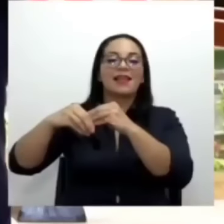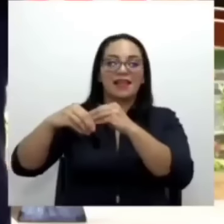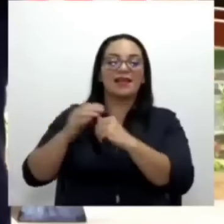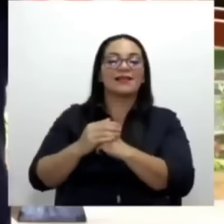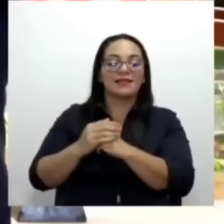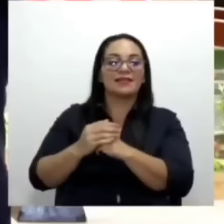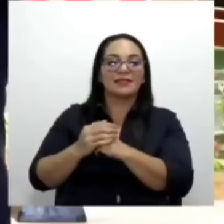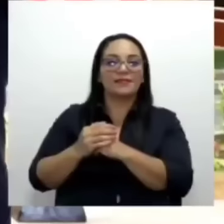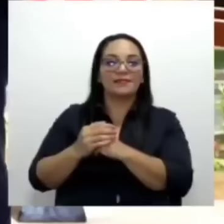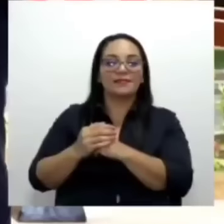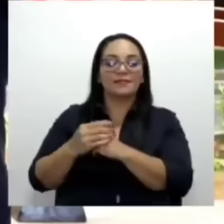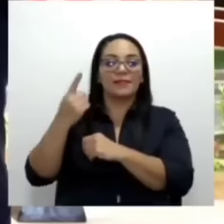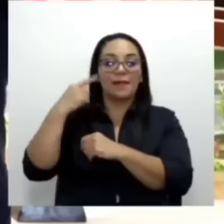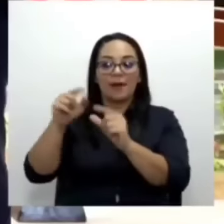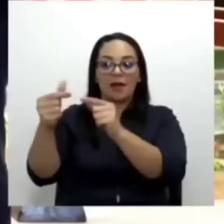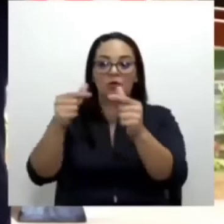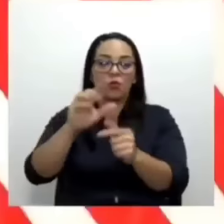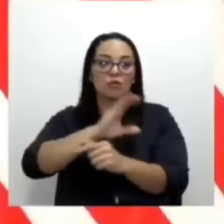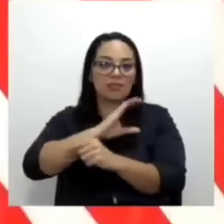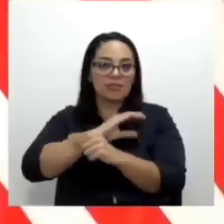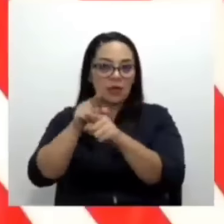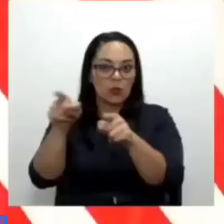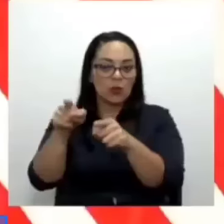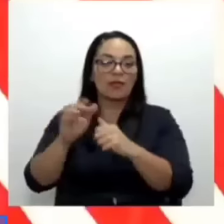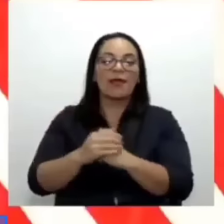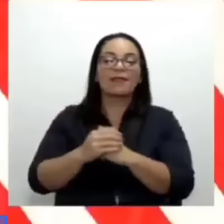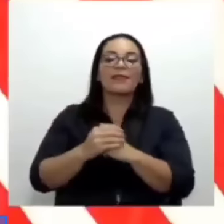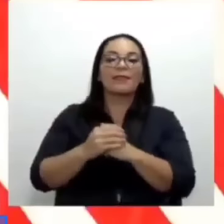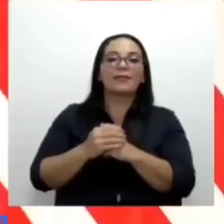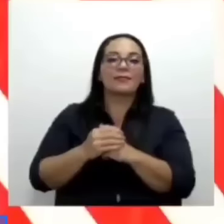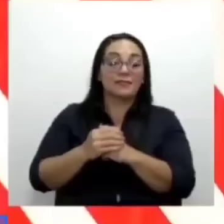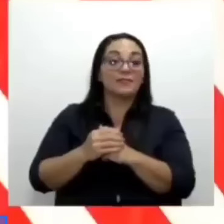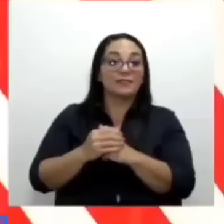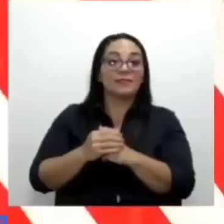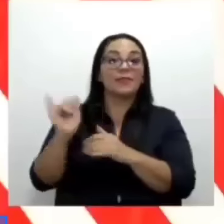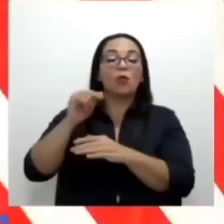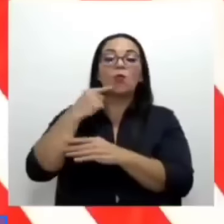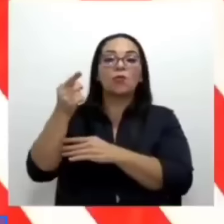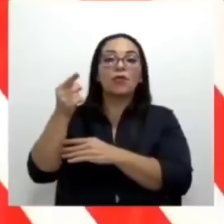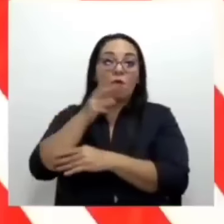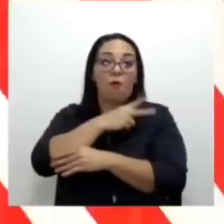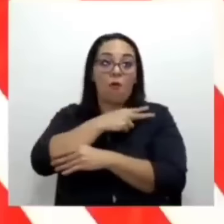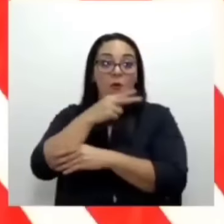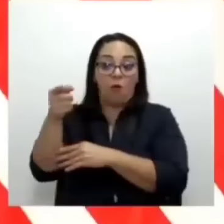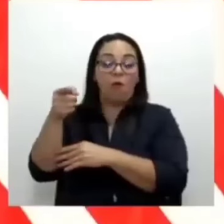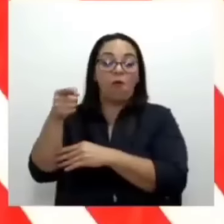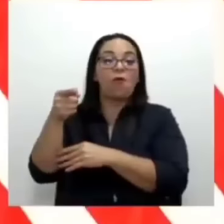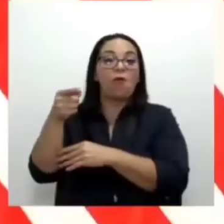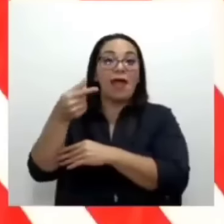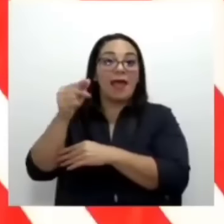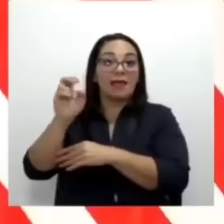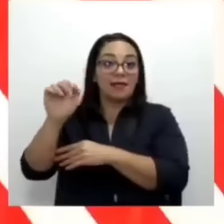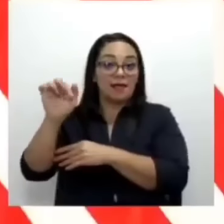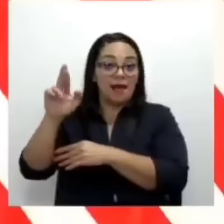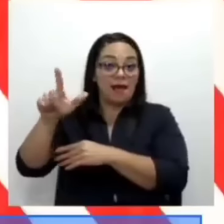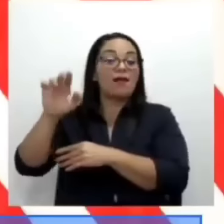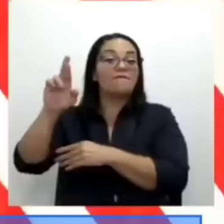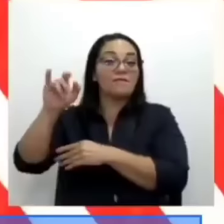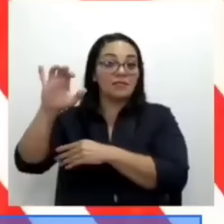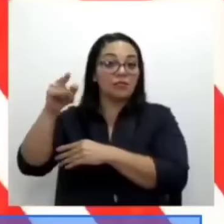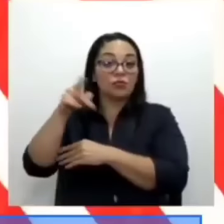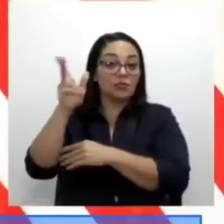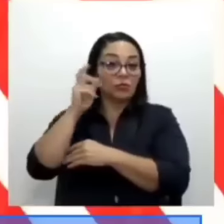nuestras fuerzas de seguridad, y lo que dijo la general Richardson, lo oyeron de ella, que